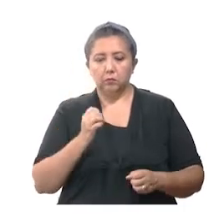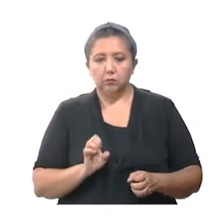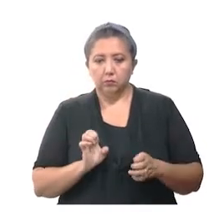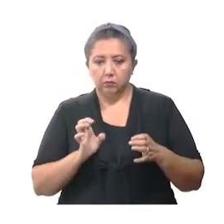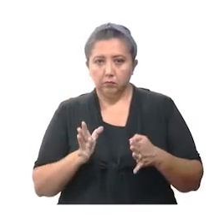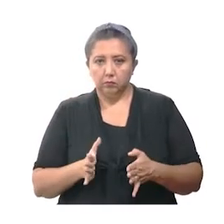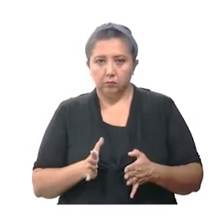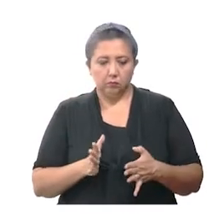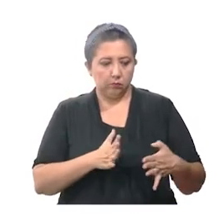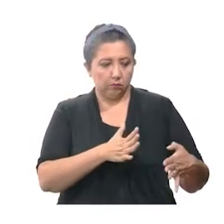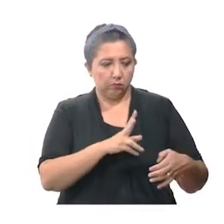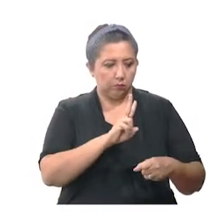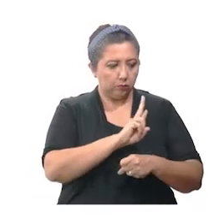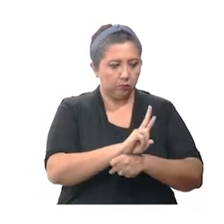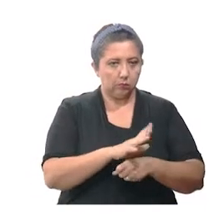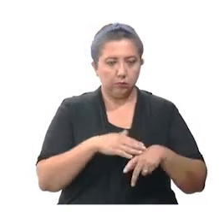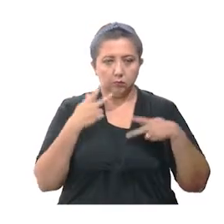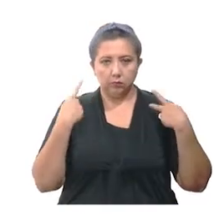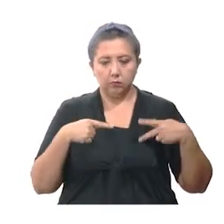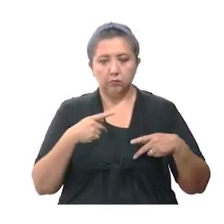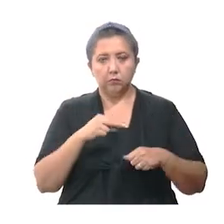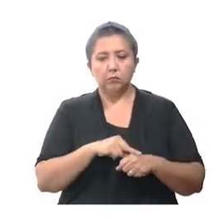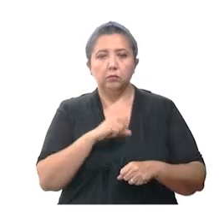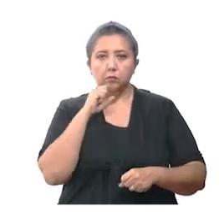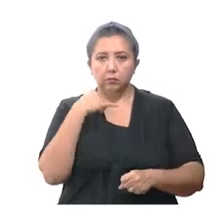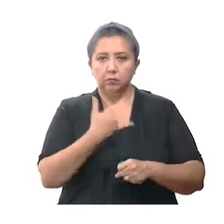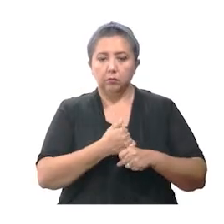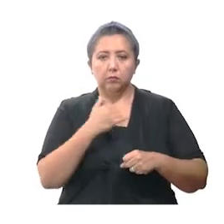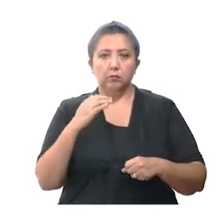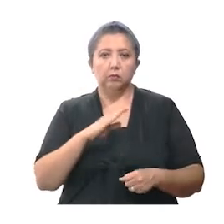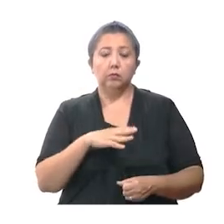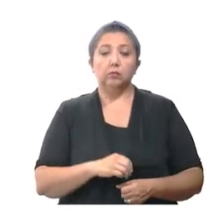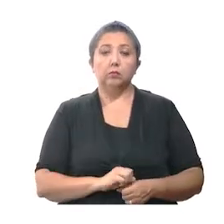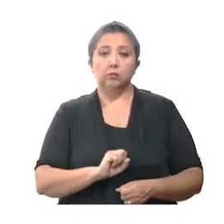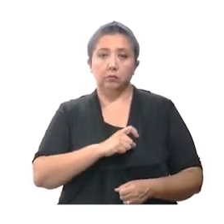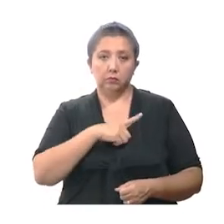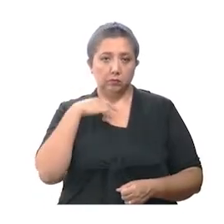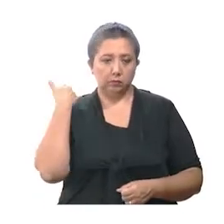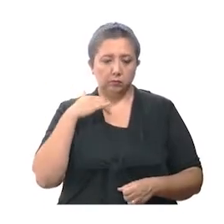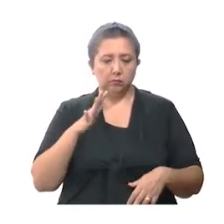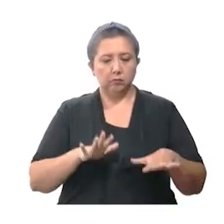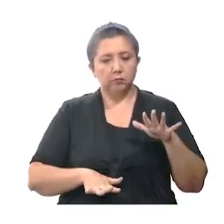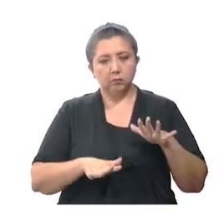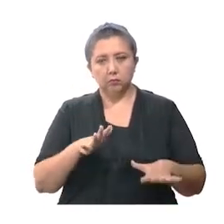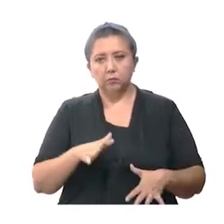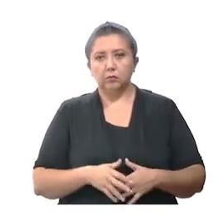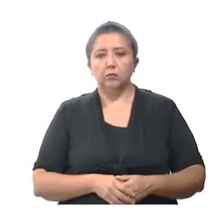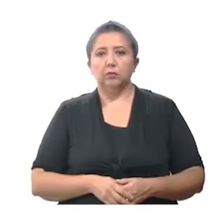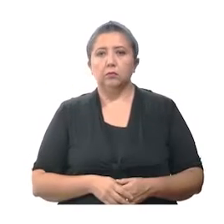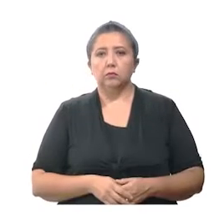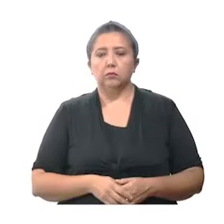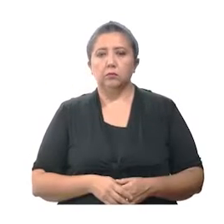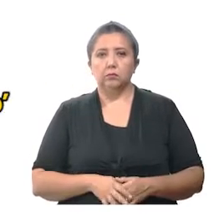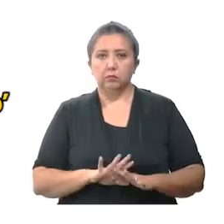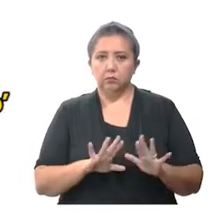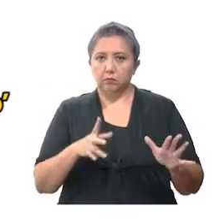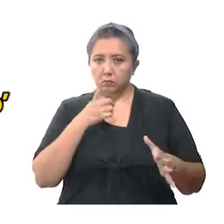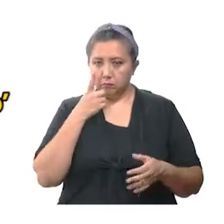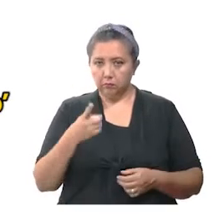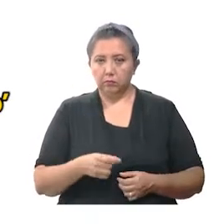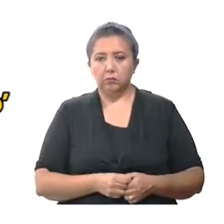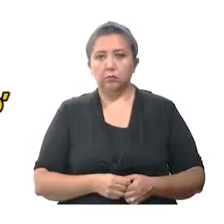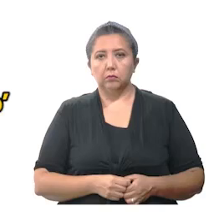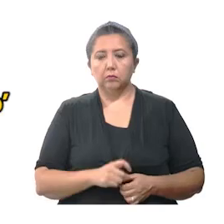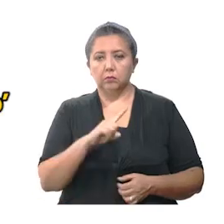están estables, aislados, monitoreados por personal médico de los servicios de salud de Yucatán. Presentan síntomas leves. Como